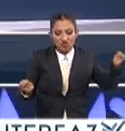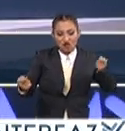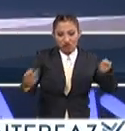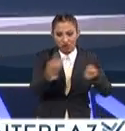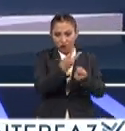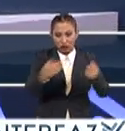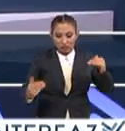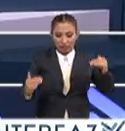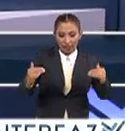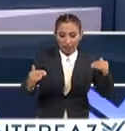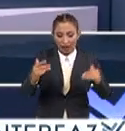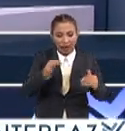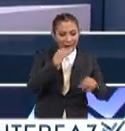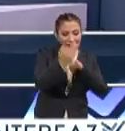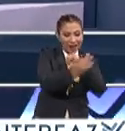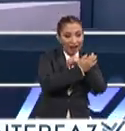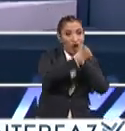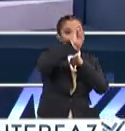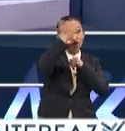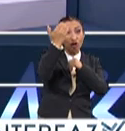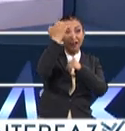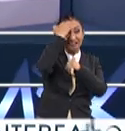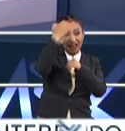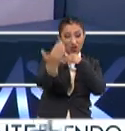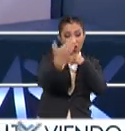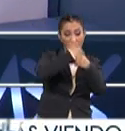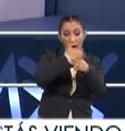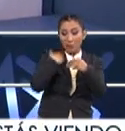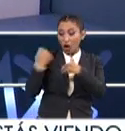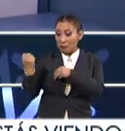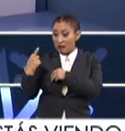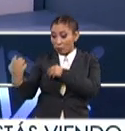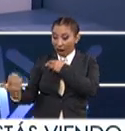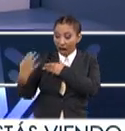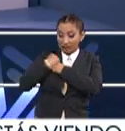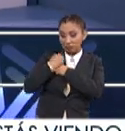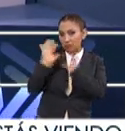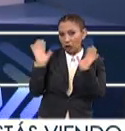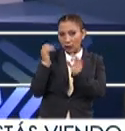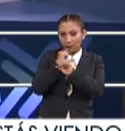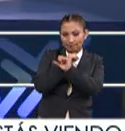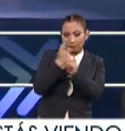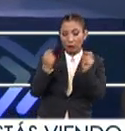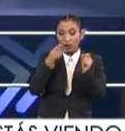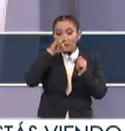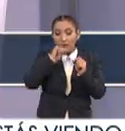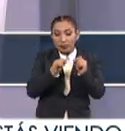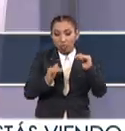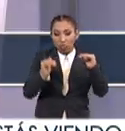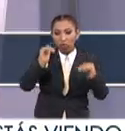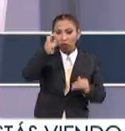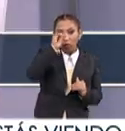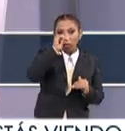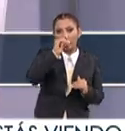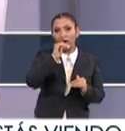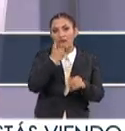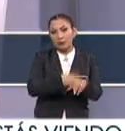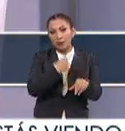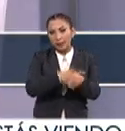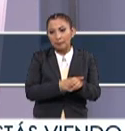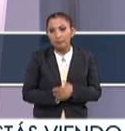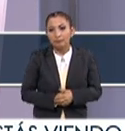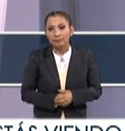los dos nos permite defendernos contra lo extraño sin atacarnos a nosotros mismos. Cuando esto falla, se produce una enfermedad autoinmune. Claro.